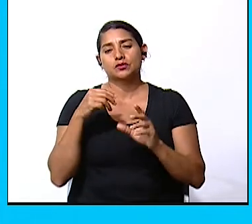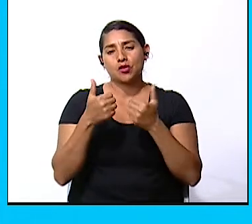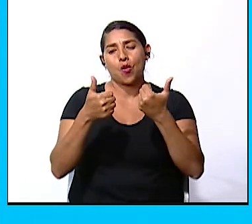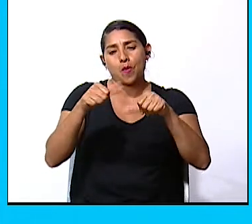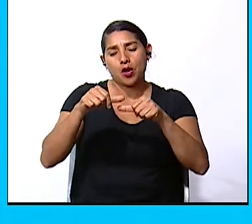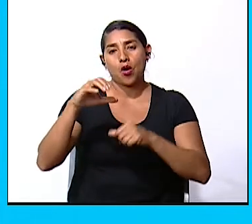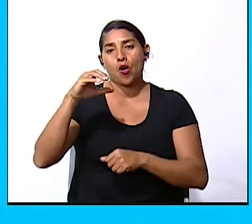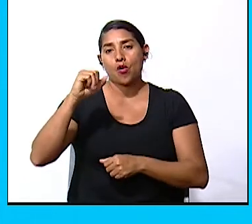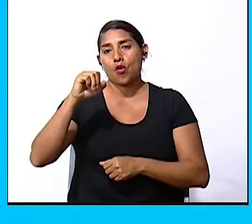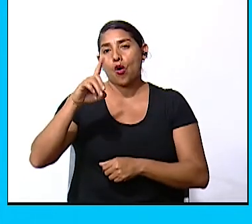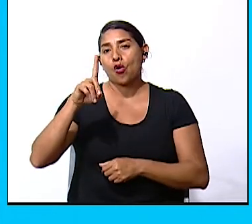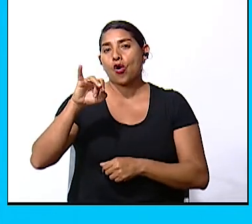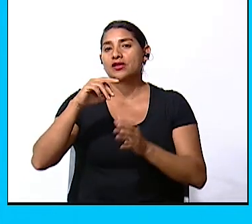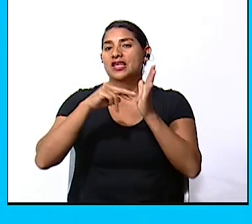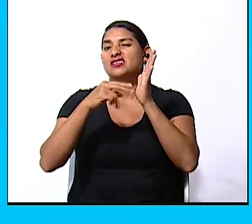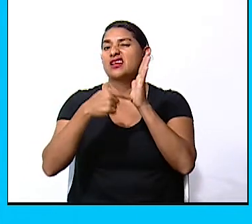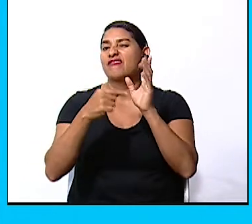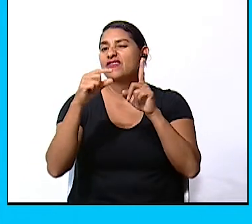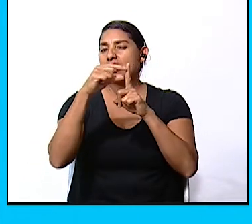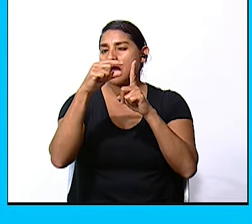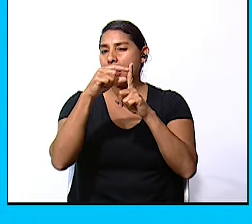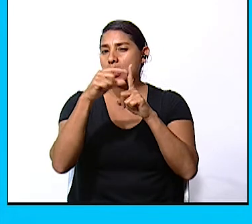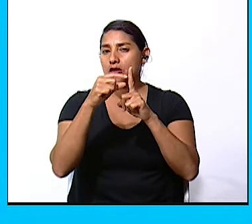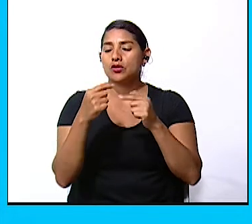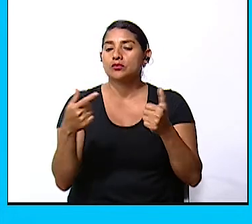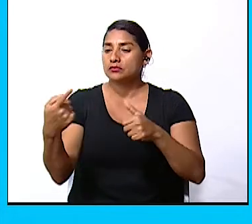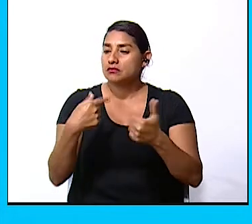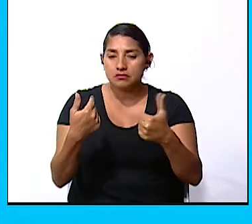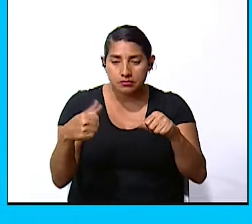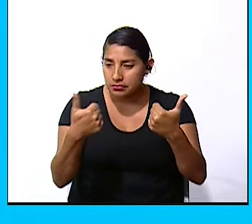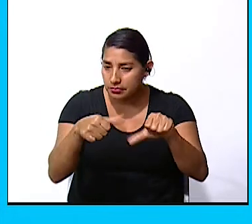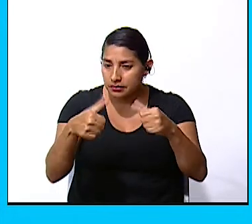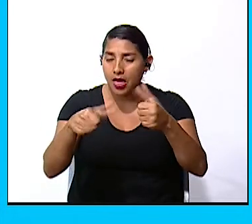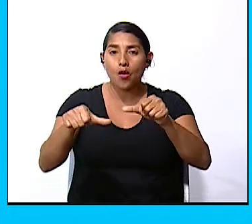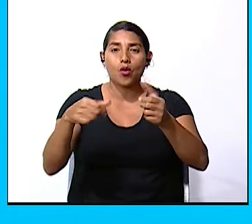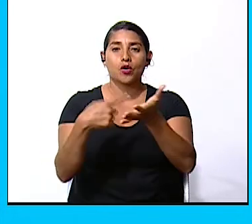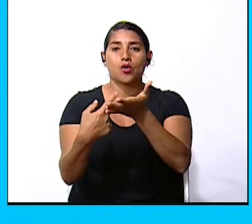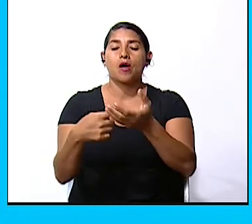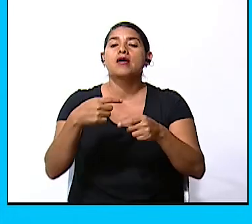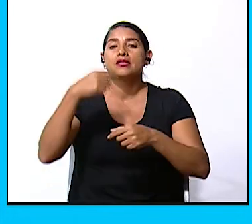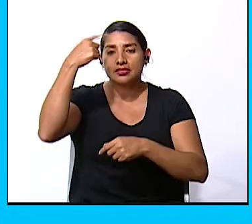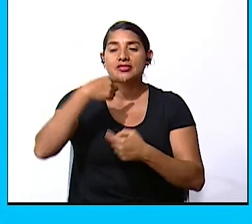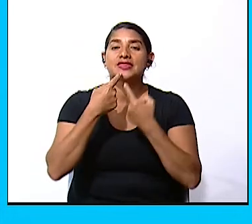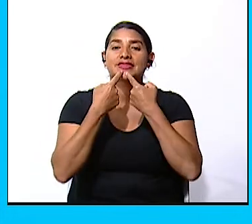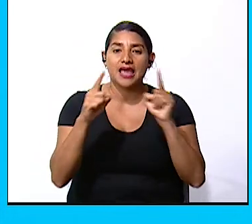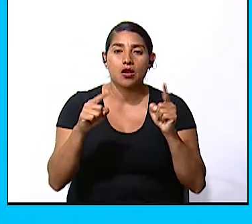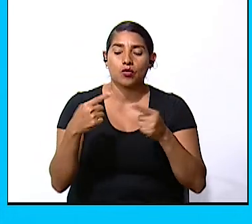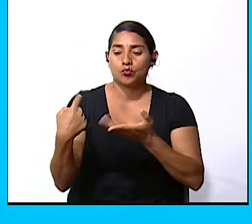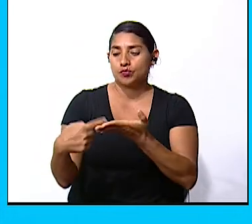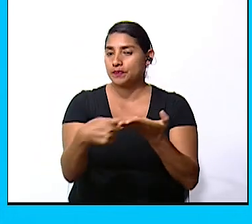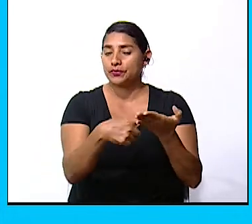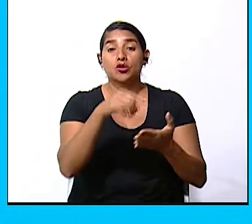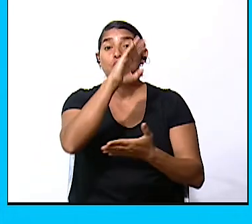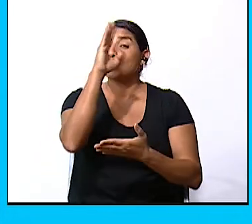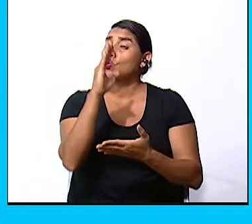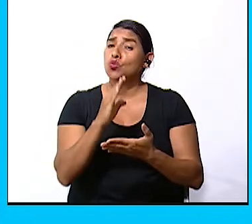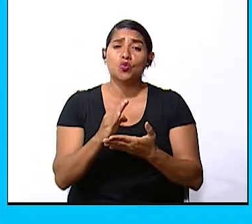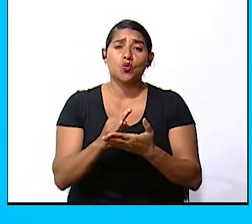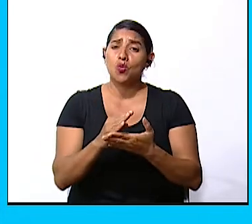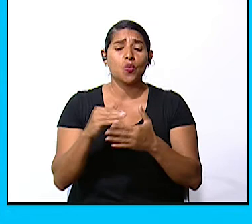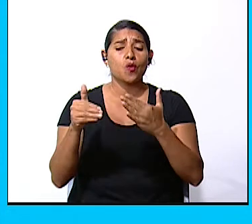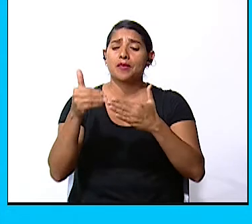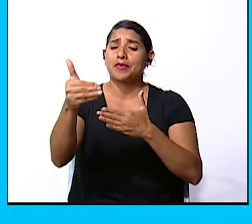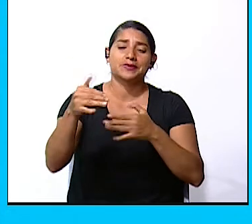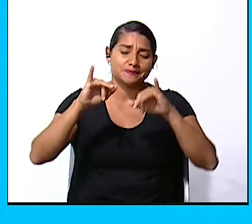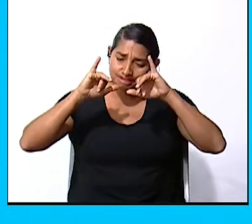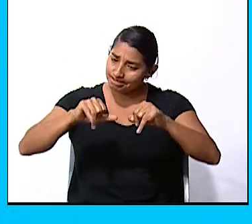de concordia, porque concordia significa ponernos de acuerdo, el consenso y el diálogo, que eso nunca pasará